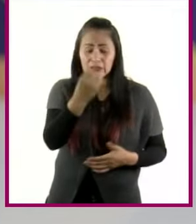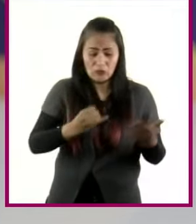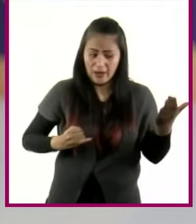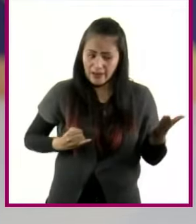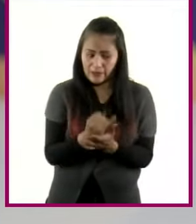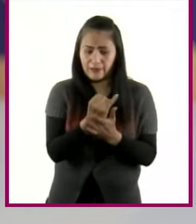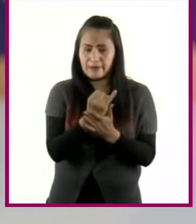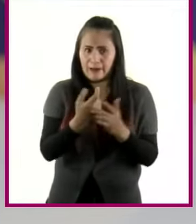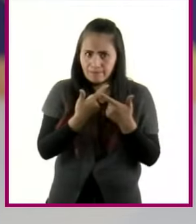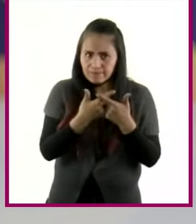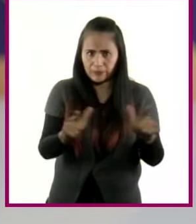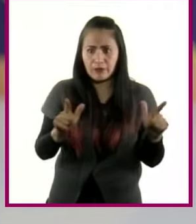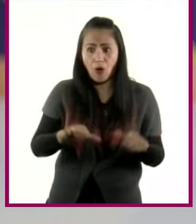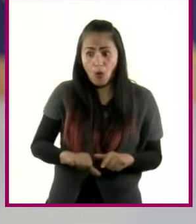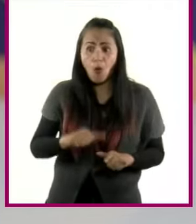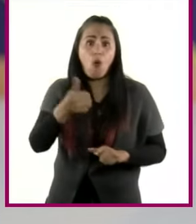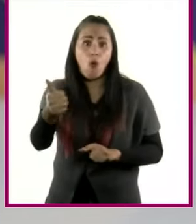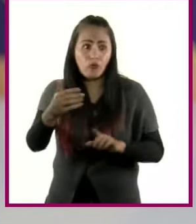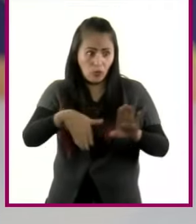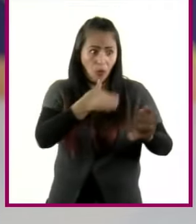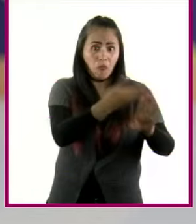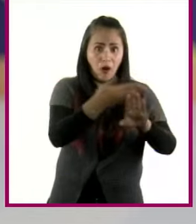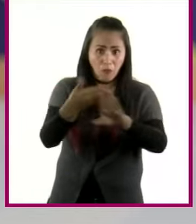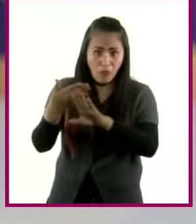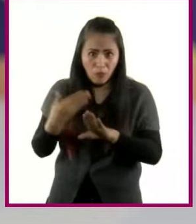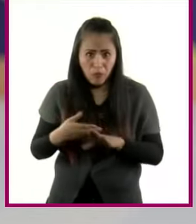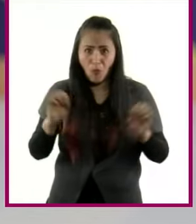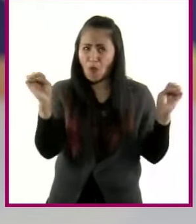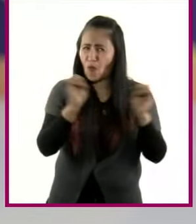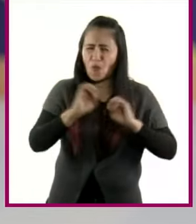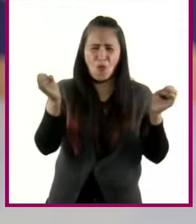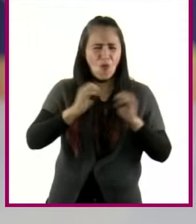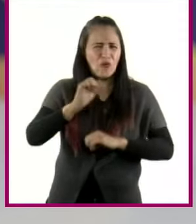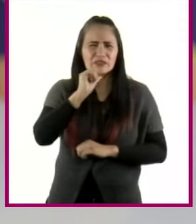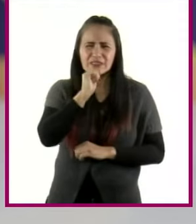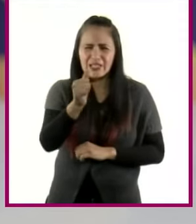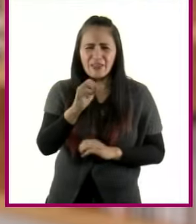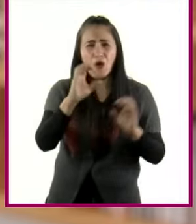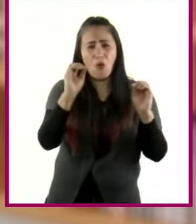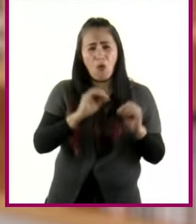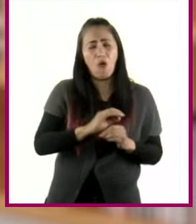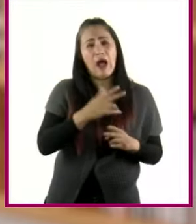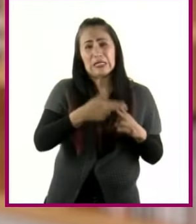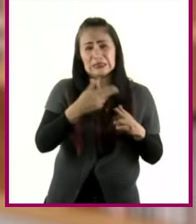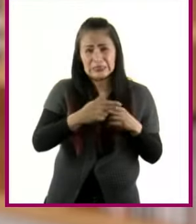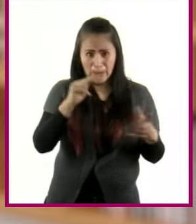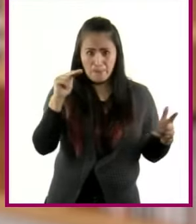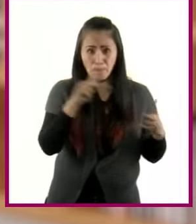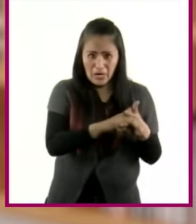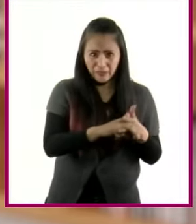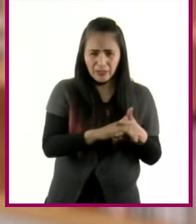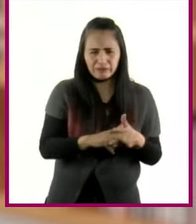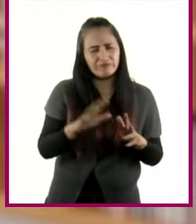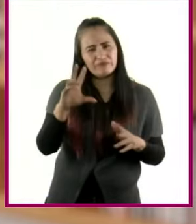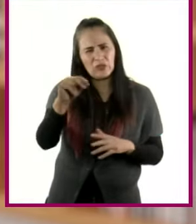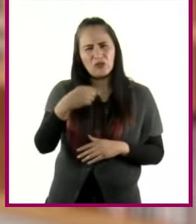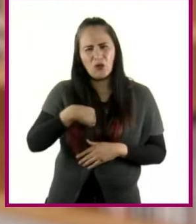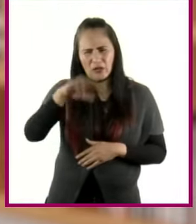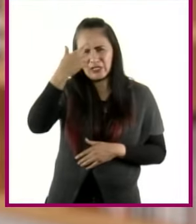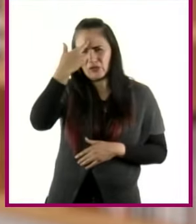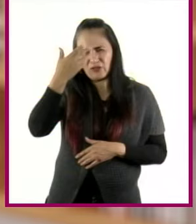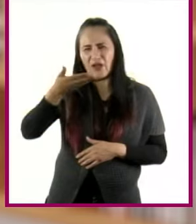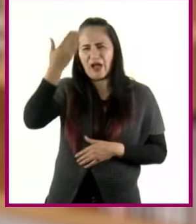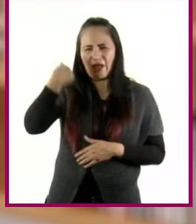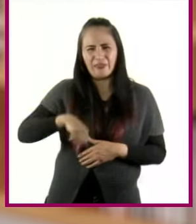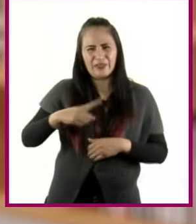debería afectar a los demás, ni mucho menos causarles algún tipo de daño o la muerte. Me acuerdo cuando querías encerrar a Carolo.